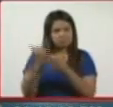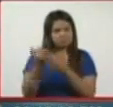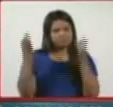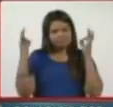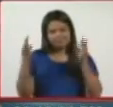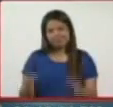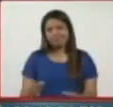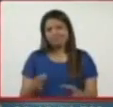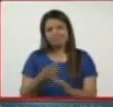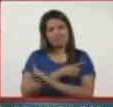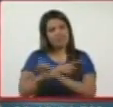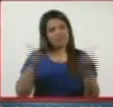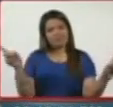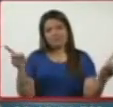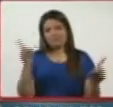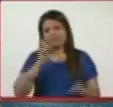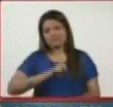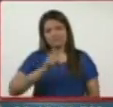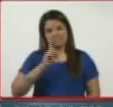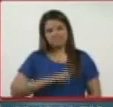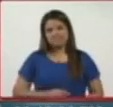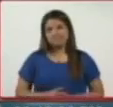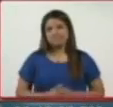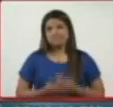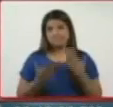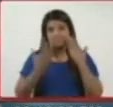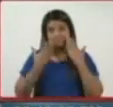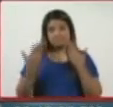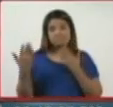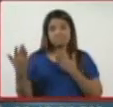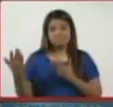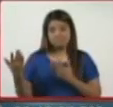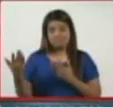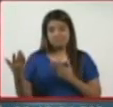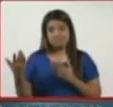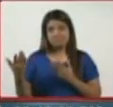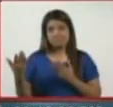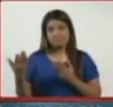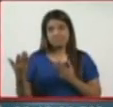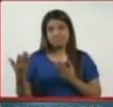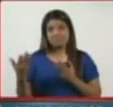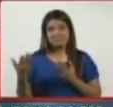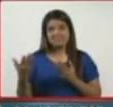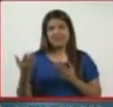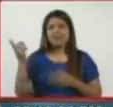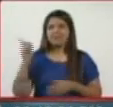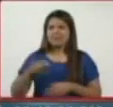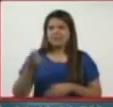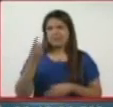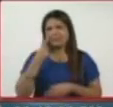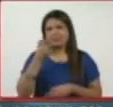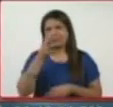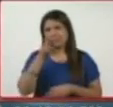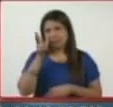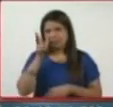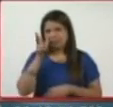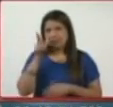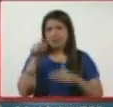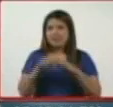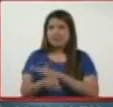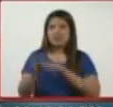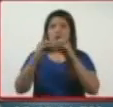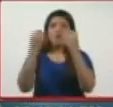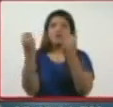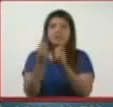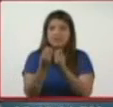irrevocablemente lo contrario. Inclusive fueron cometidos actos de pillaje contra el interior de las oficinas